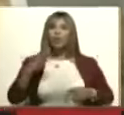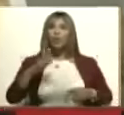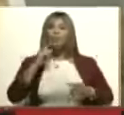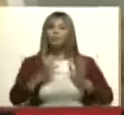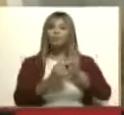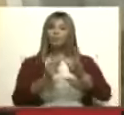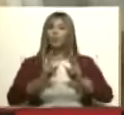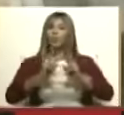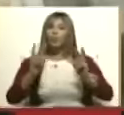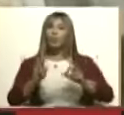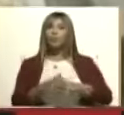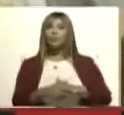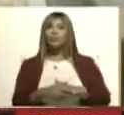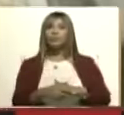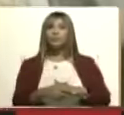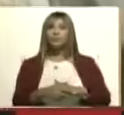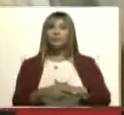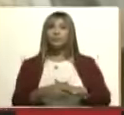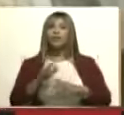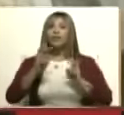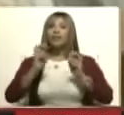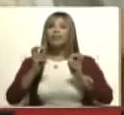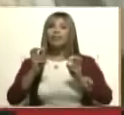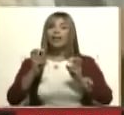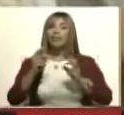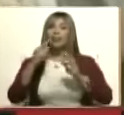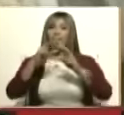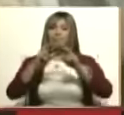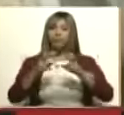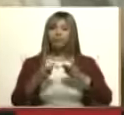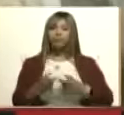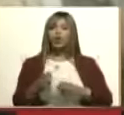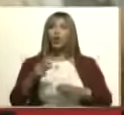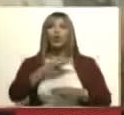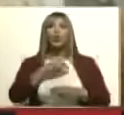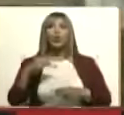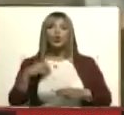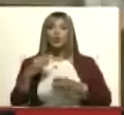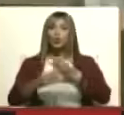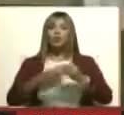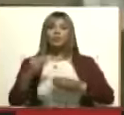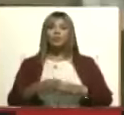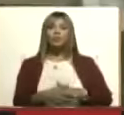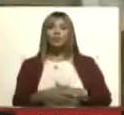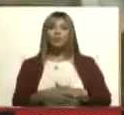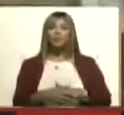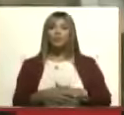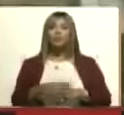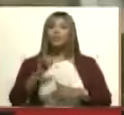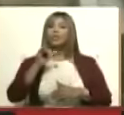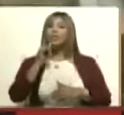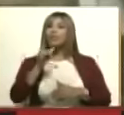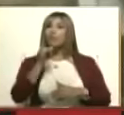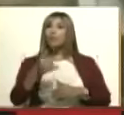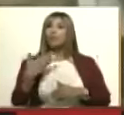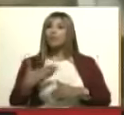revelador reciente... es el tema de la exhumación. Nosotros hicimos un